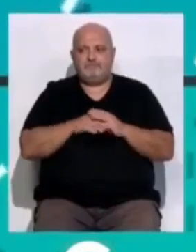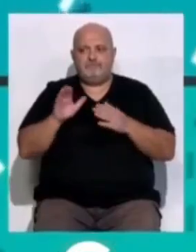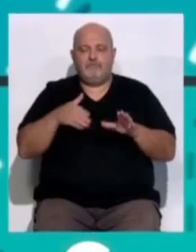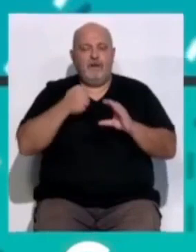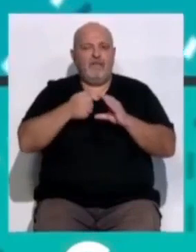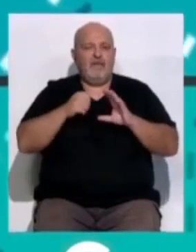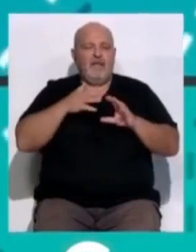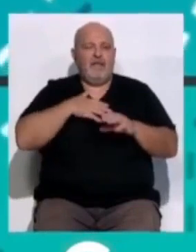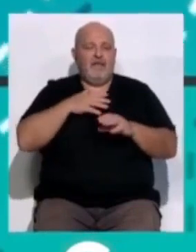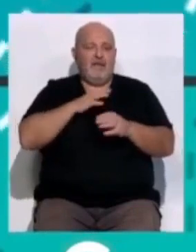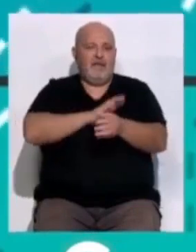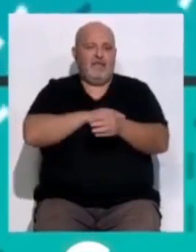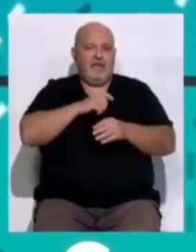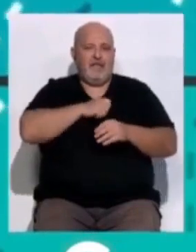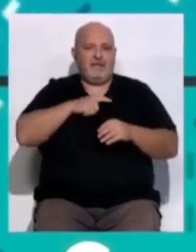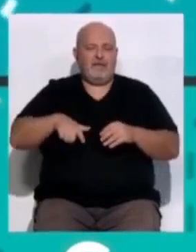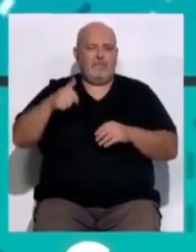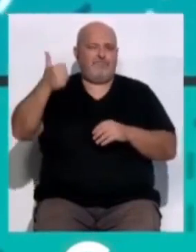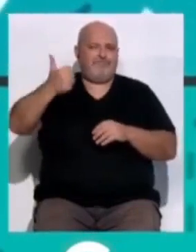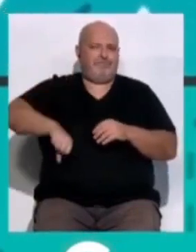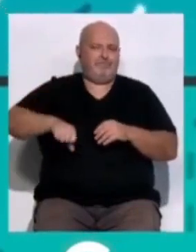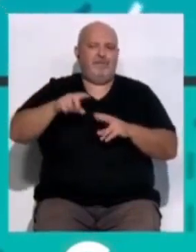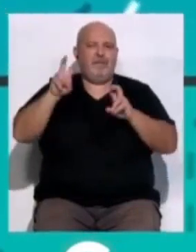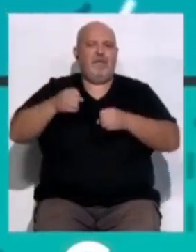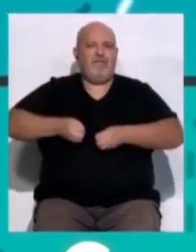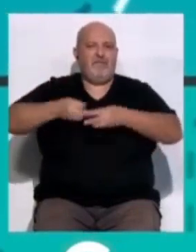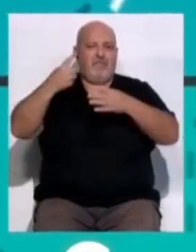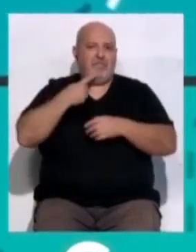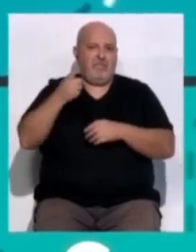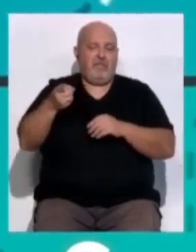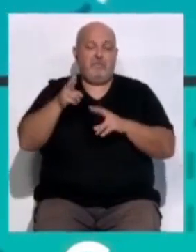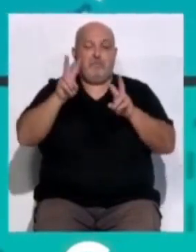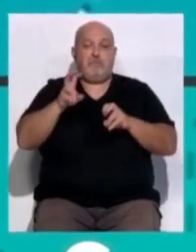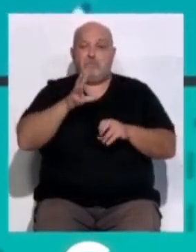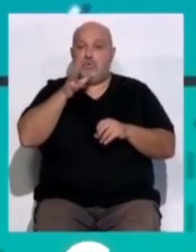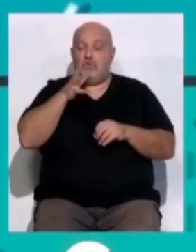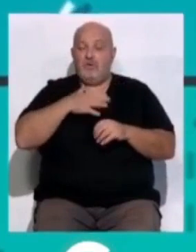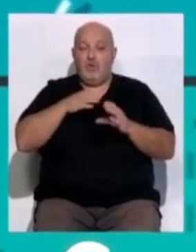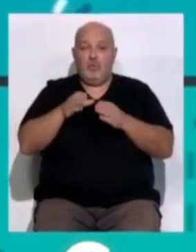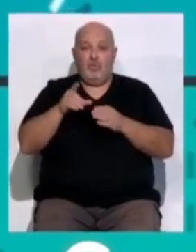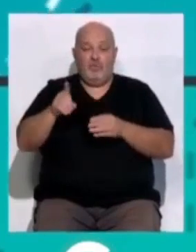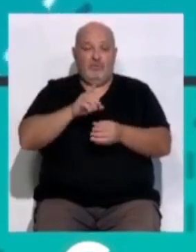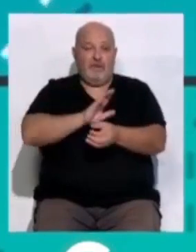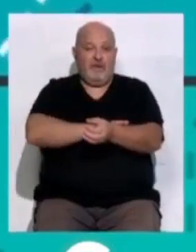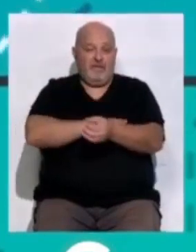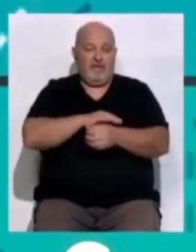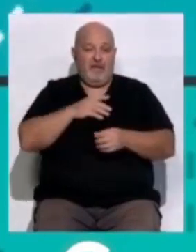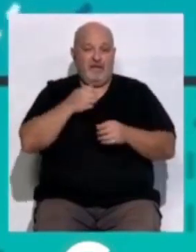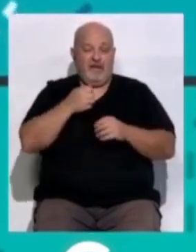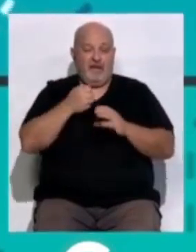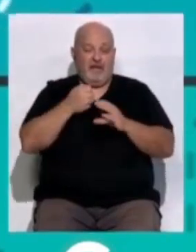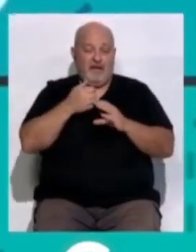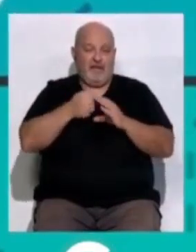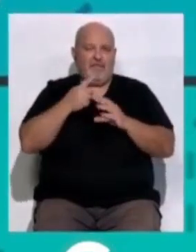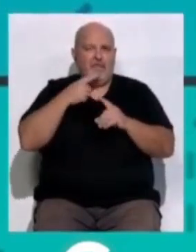Adelante Izquierda Gaditana suspende al gobierno local en vivienda. Entre otras cuestiones, el grupo de la confluencia en el ayuntamiento